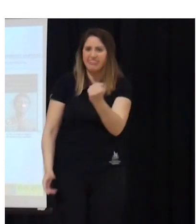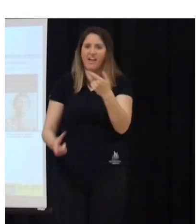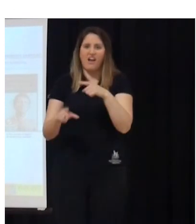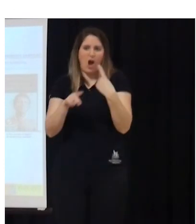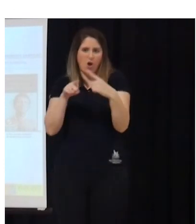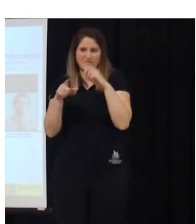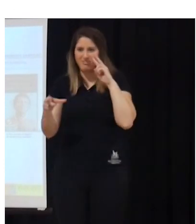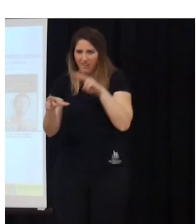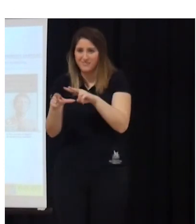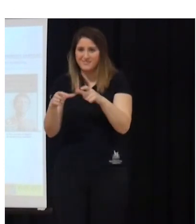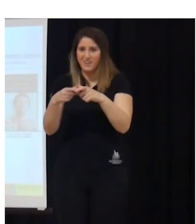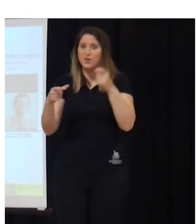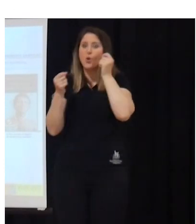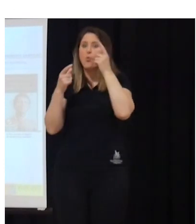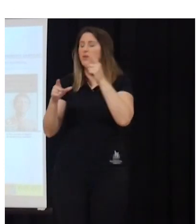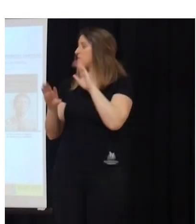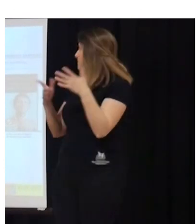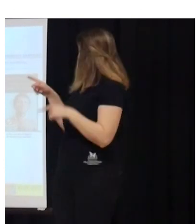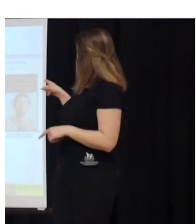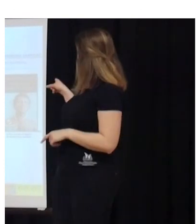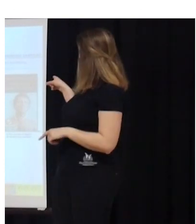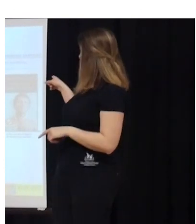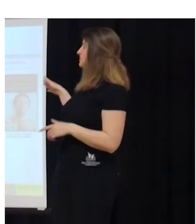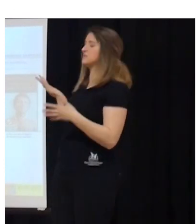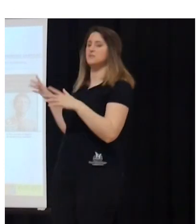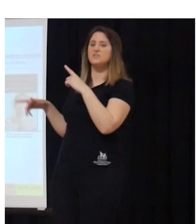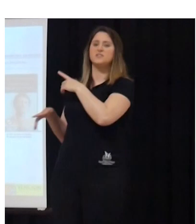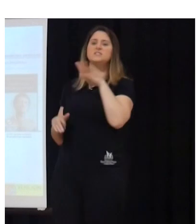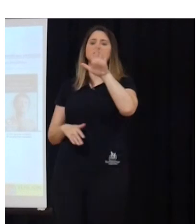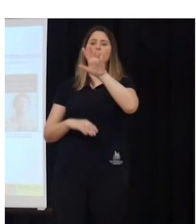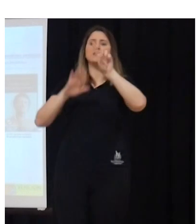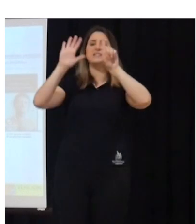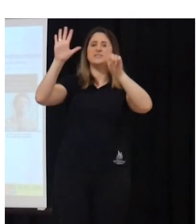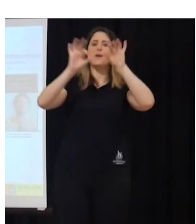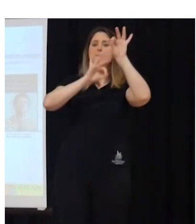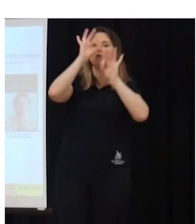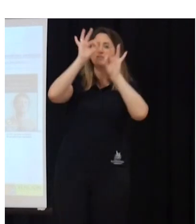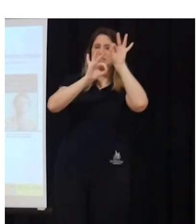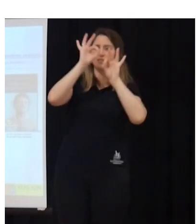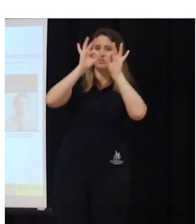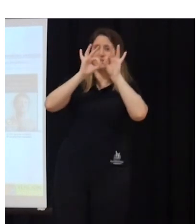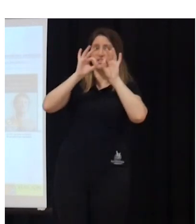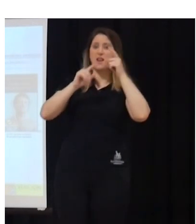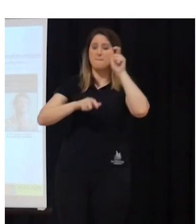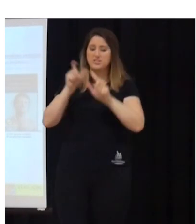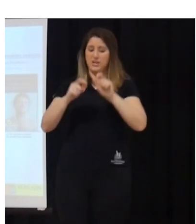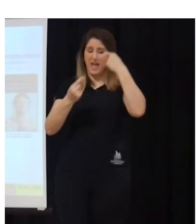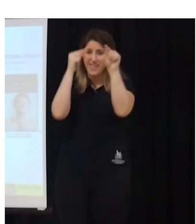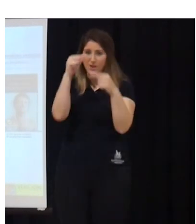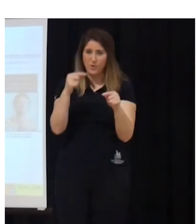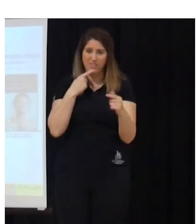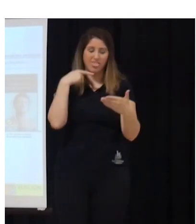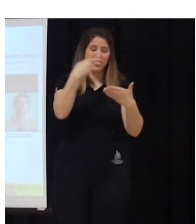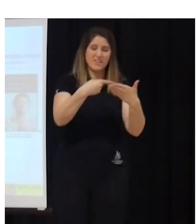dan cuenta, no sé si lo pueden percibir, en torno a un 56% de los encuestados dicen que